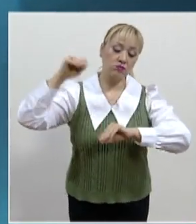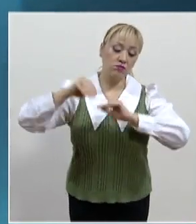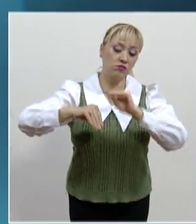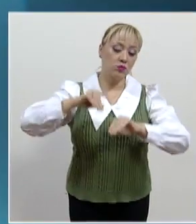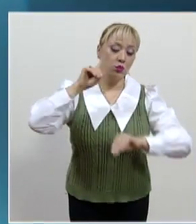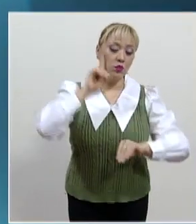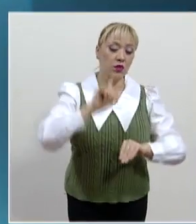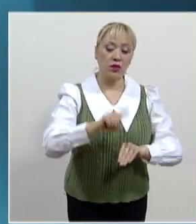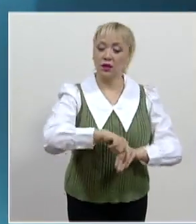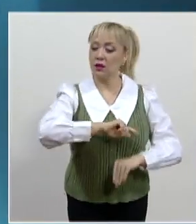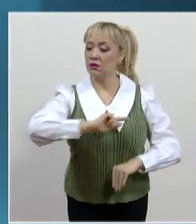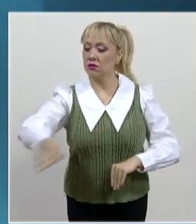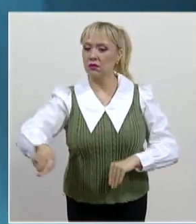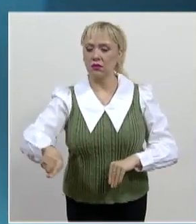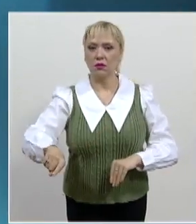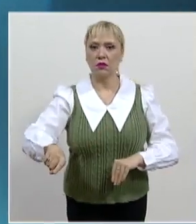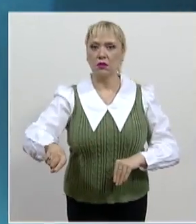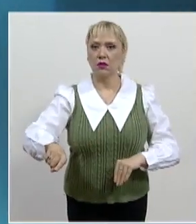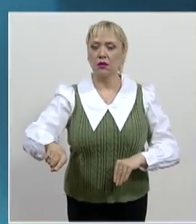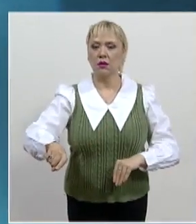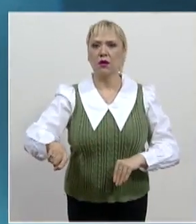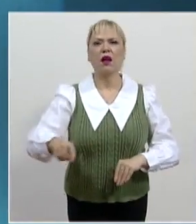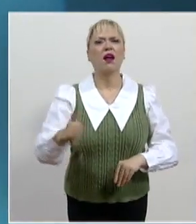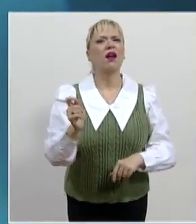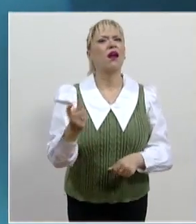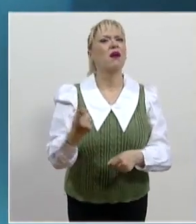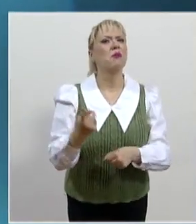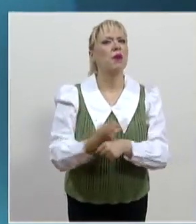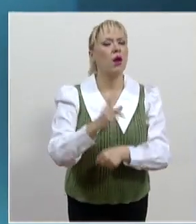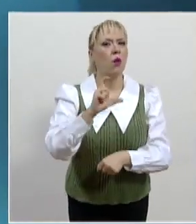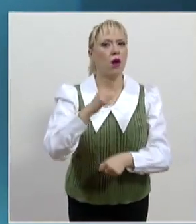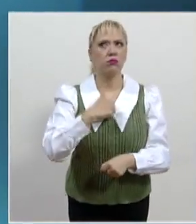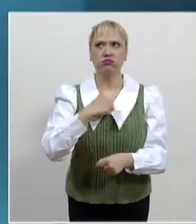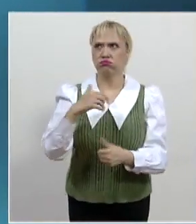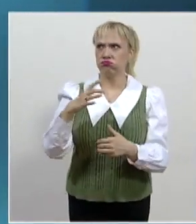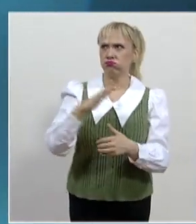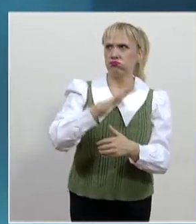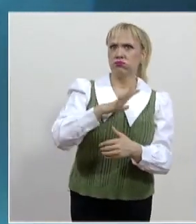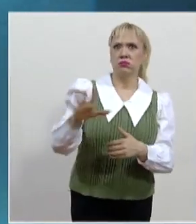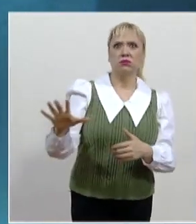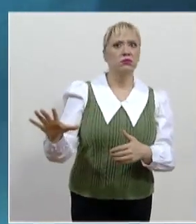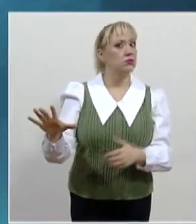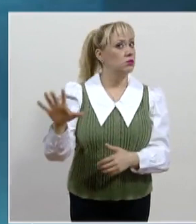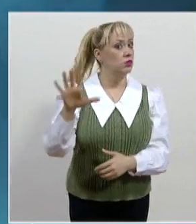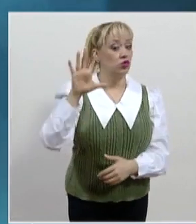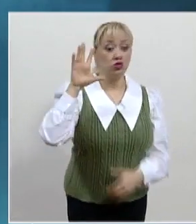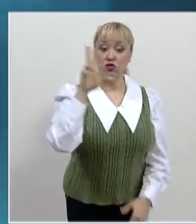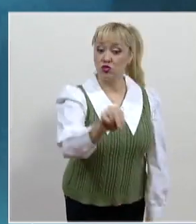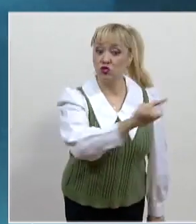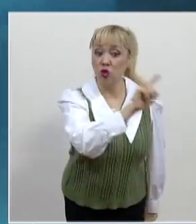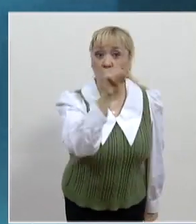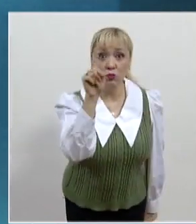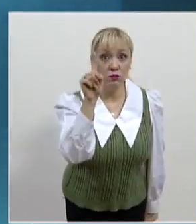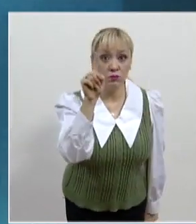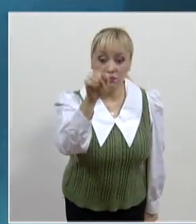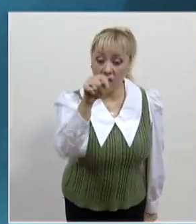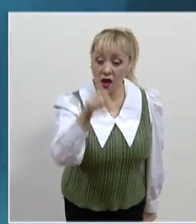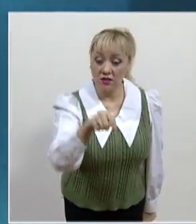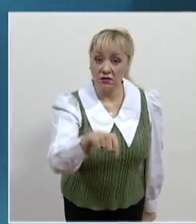inmediata. ¿Y cuál es? Violencia. Mujeres, no se salgan de sus roles.